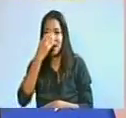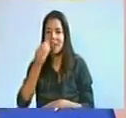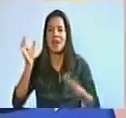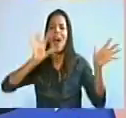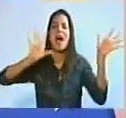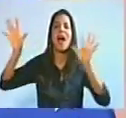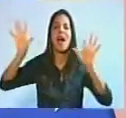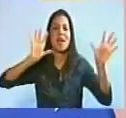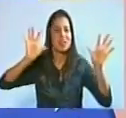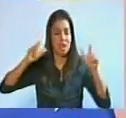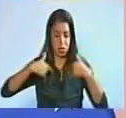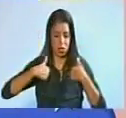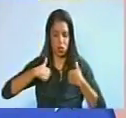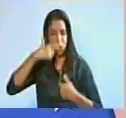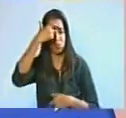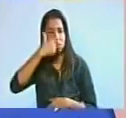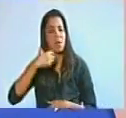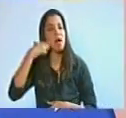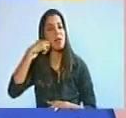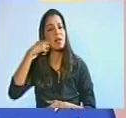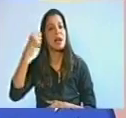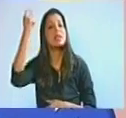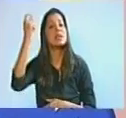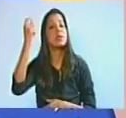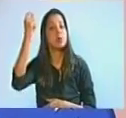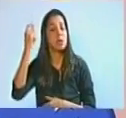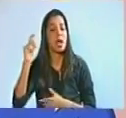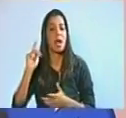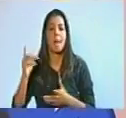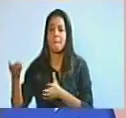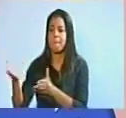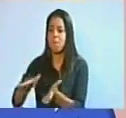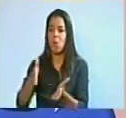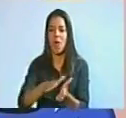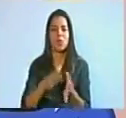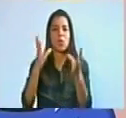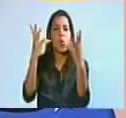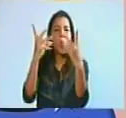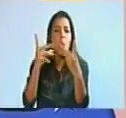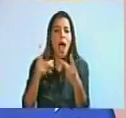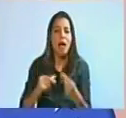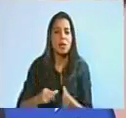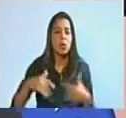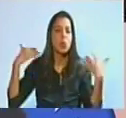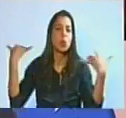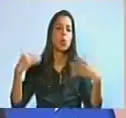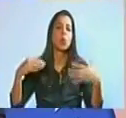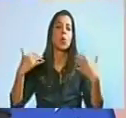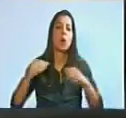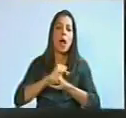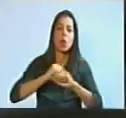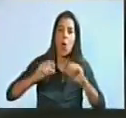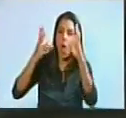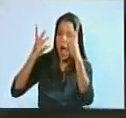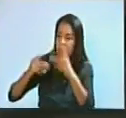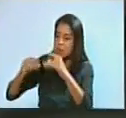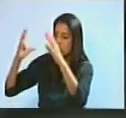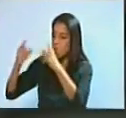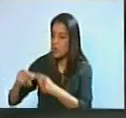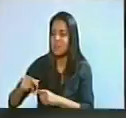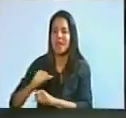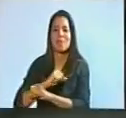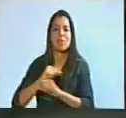yo era parlamentario. Y los muertos no lo pudimos contar. Y producto de eso vino